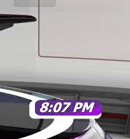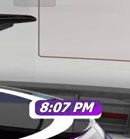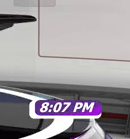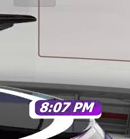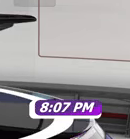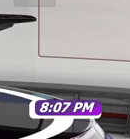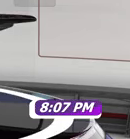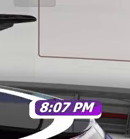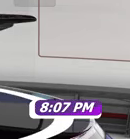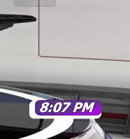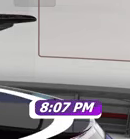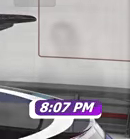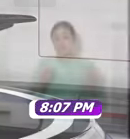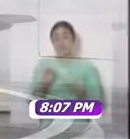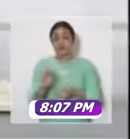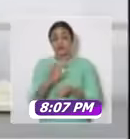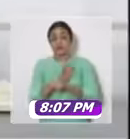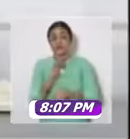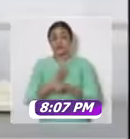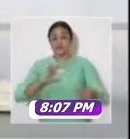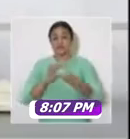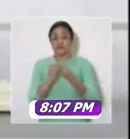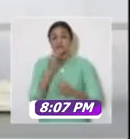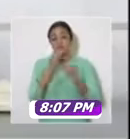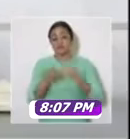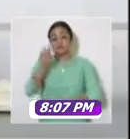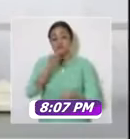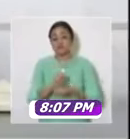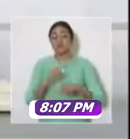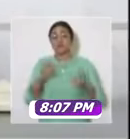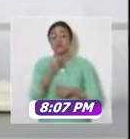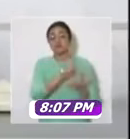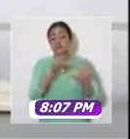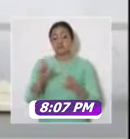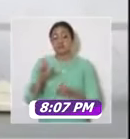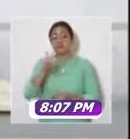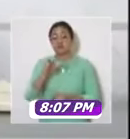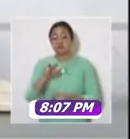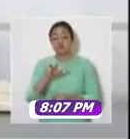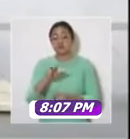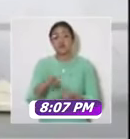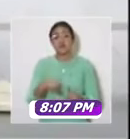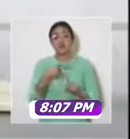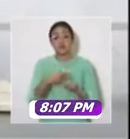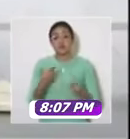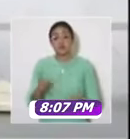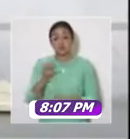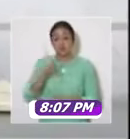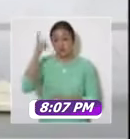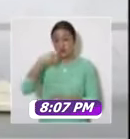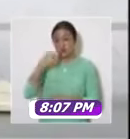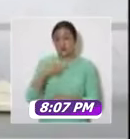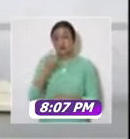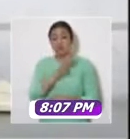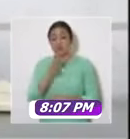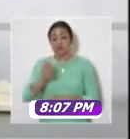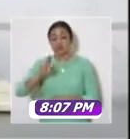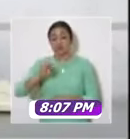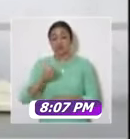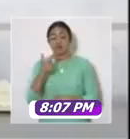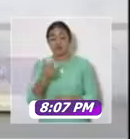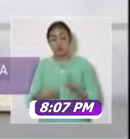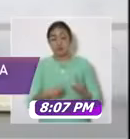hora de información porque esta mañana el secretario de Salud en Puebla, José Antonio Martínez García, reportó que durante el fin de